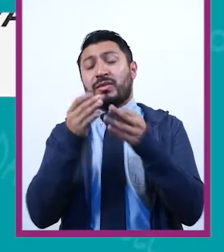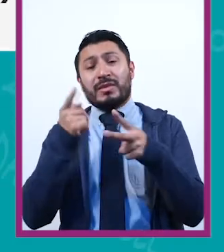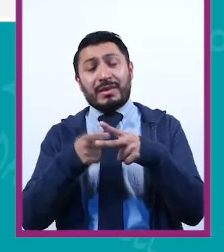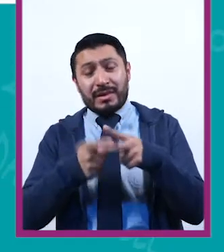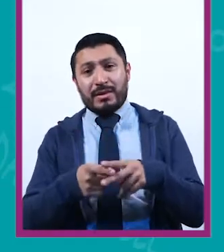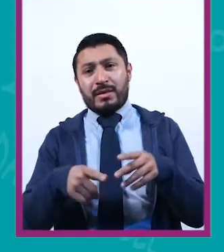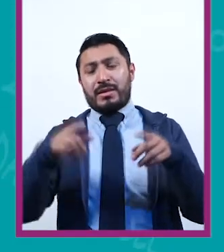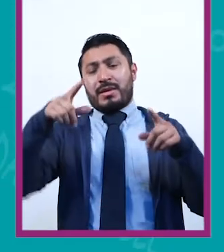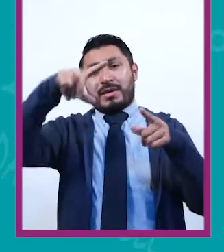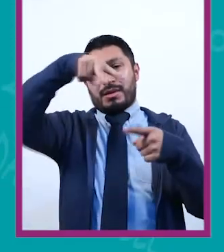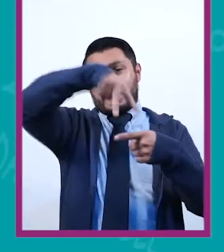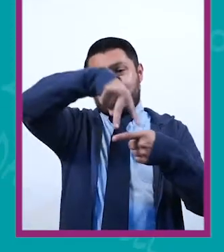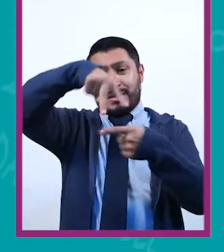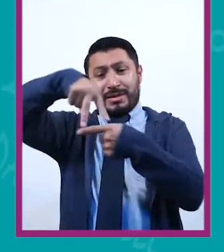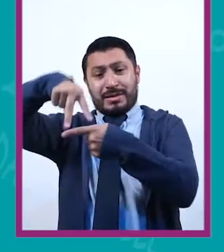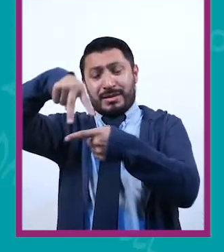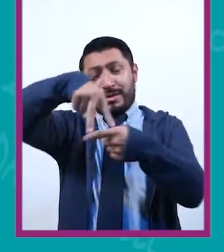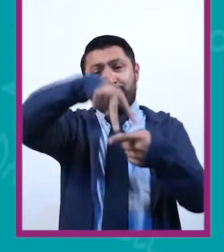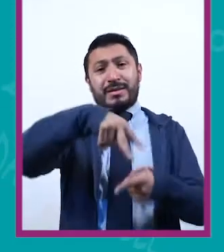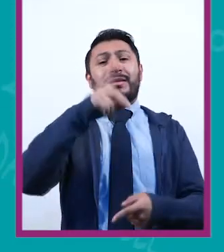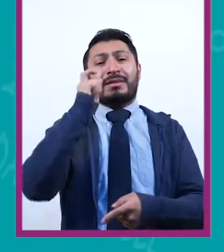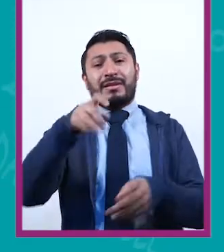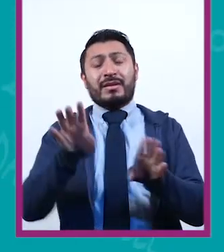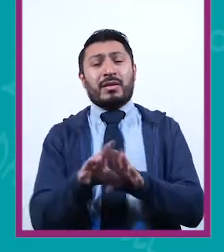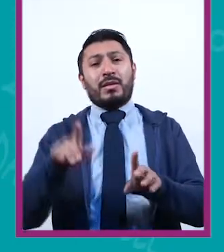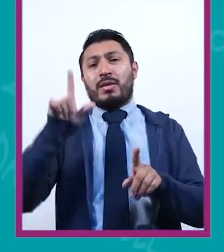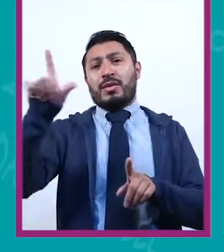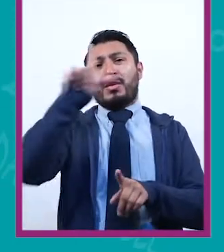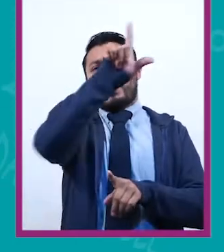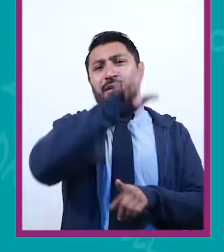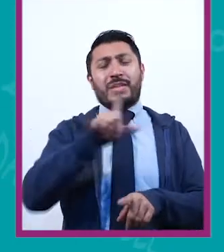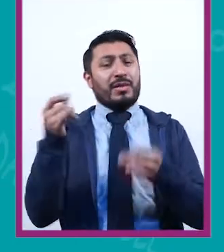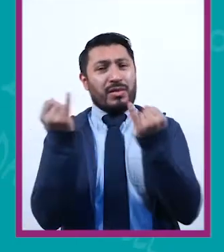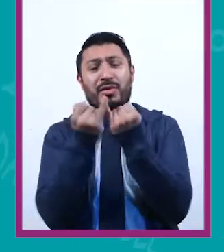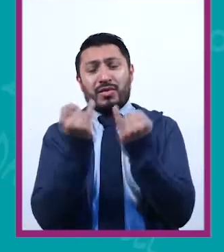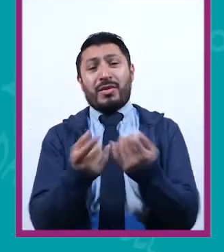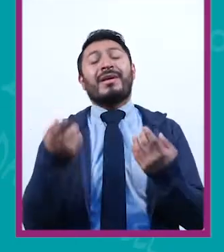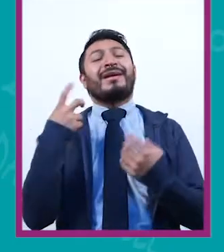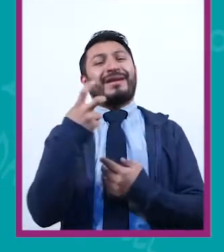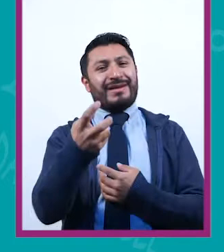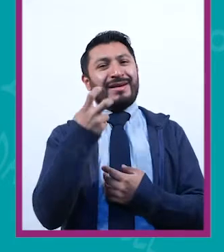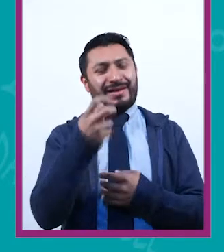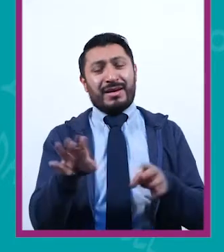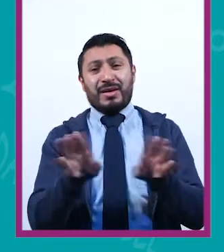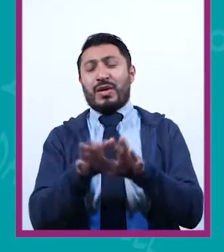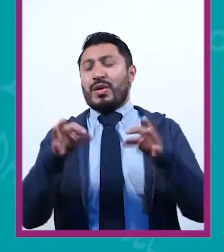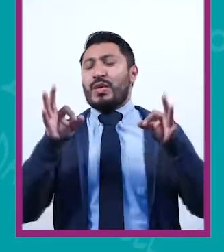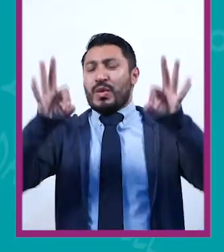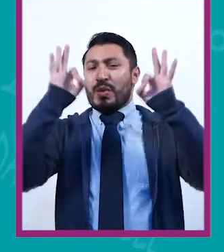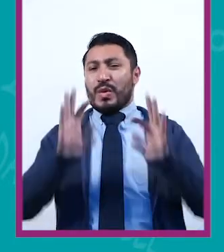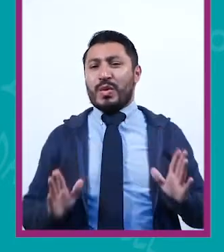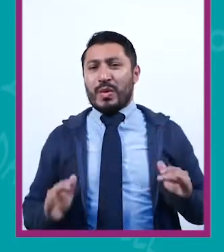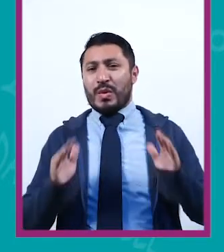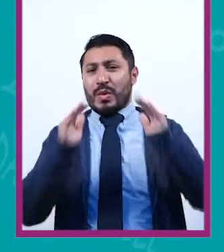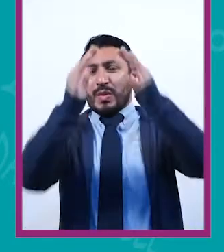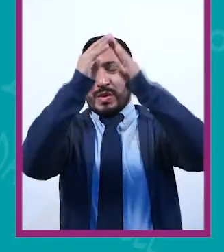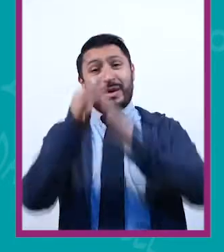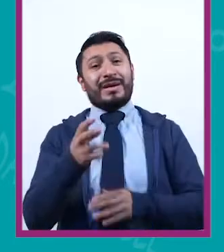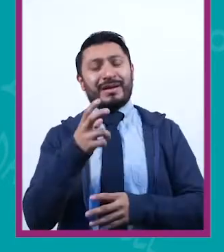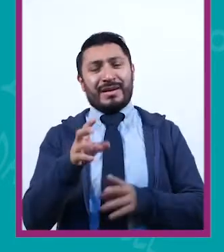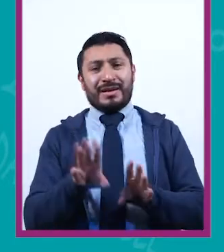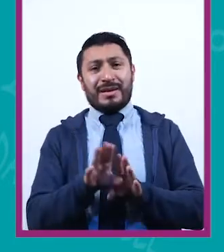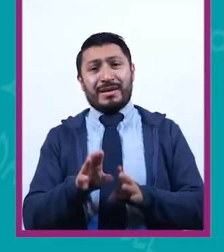figura geométrica cuyas caras son triángulos equiláteros, es decir, con sus lados iguales, las que dieron la imagen de sus